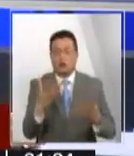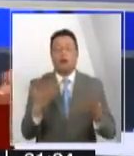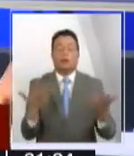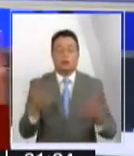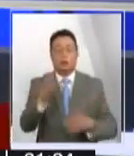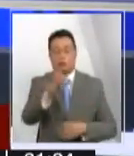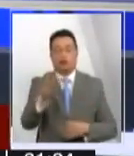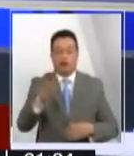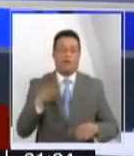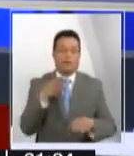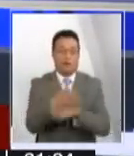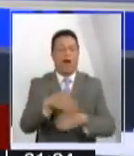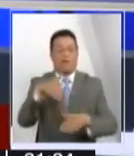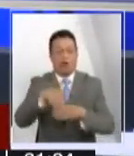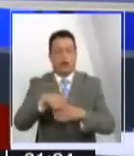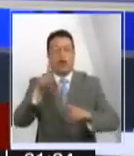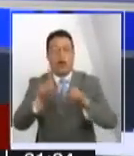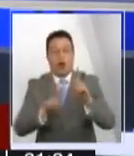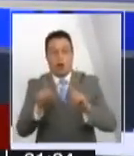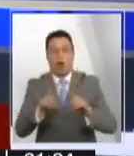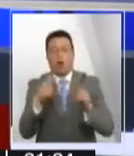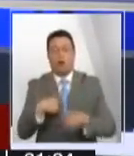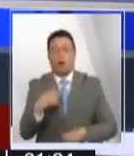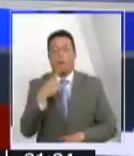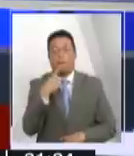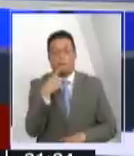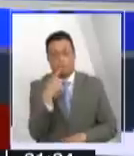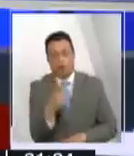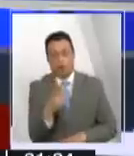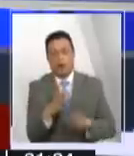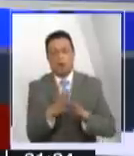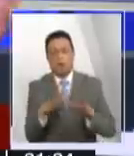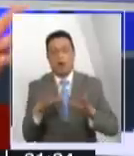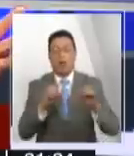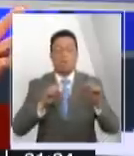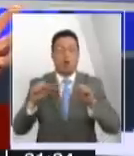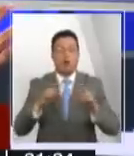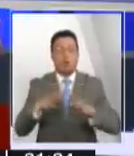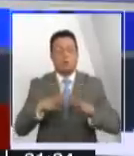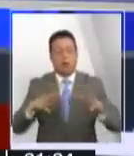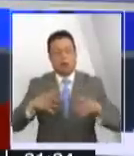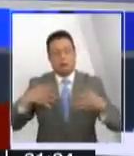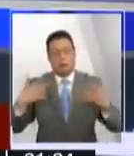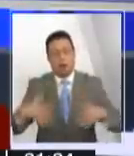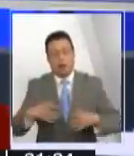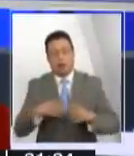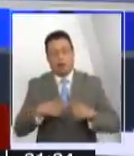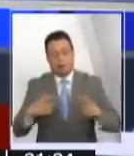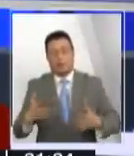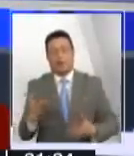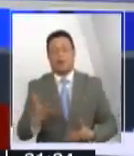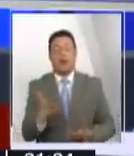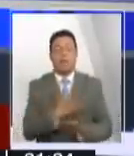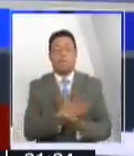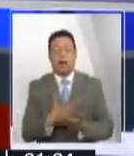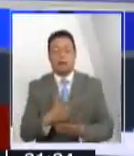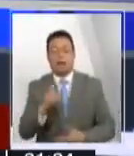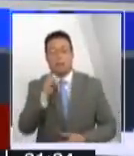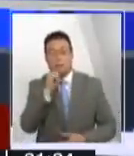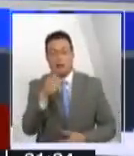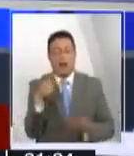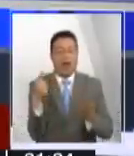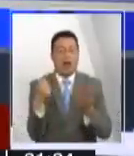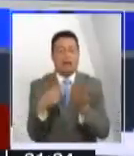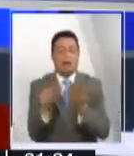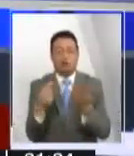va a ir a votar, algunos que quieran, estoy hablando de la pregunta más políticamente más macro. ¿Qué es lo que va a pasar mañana con los